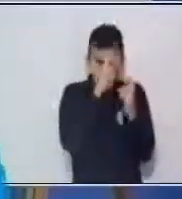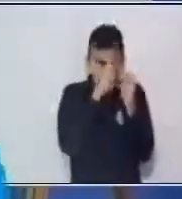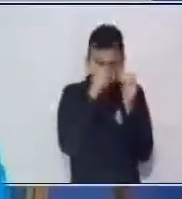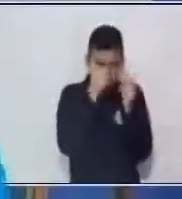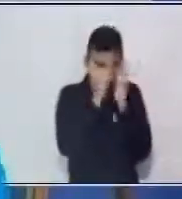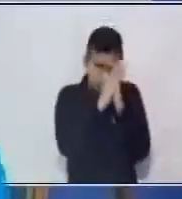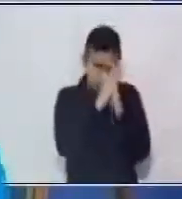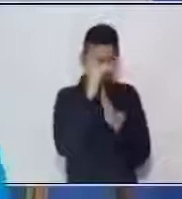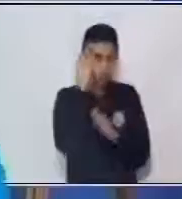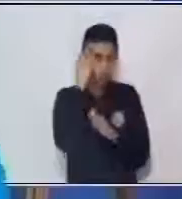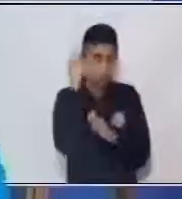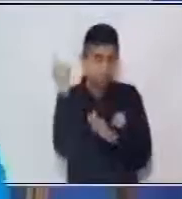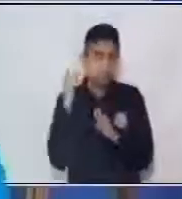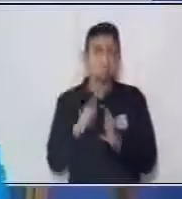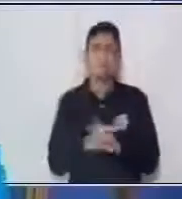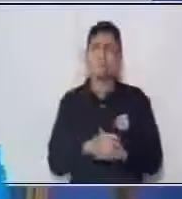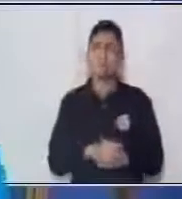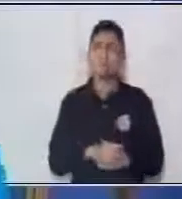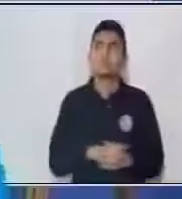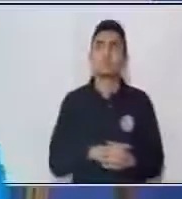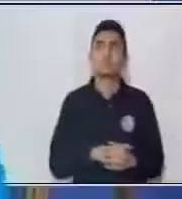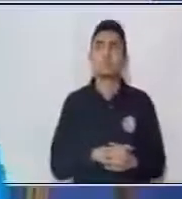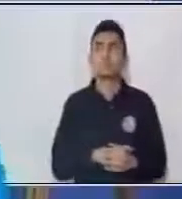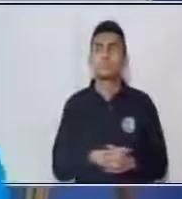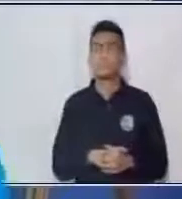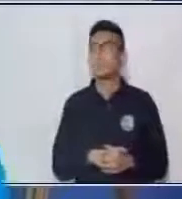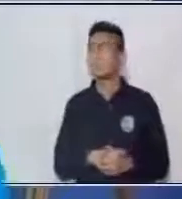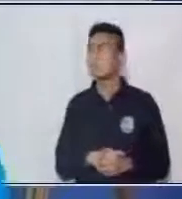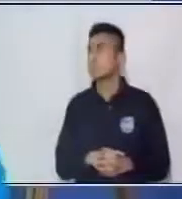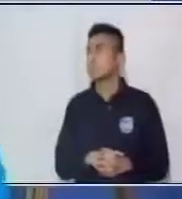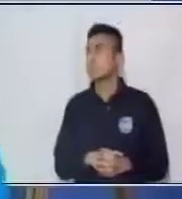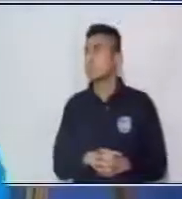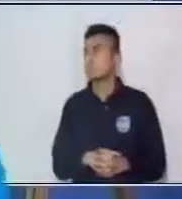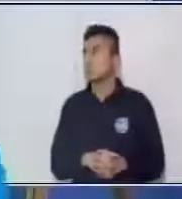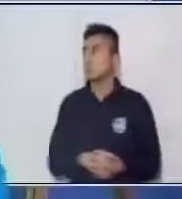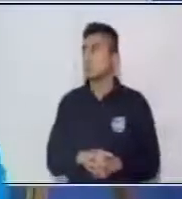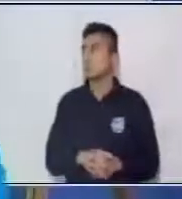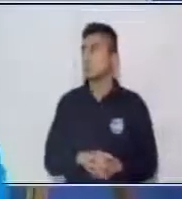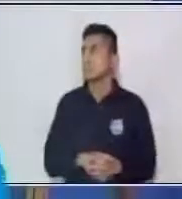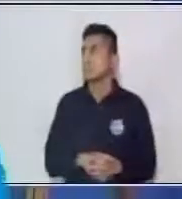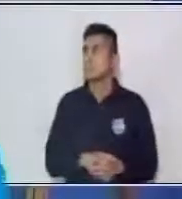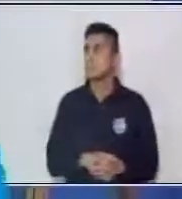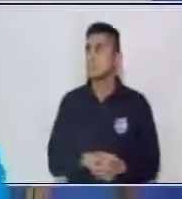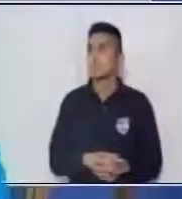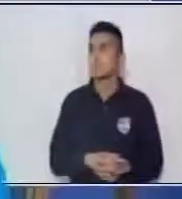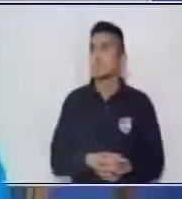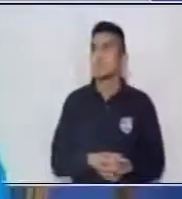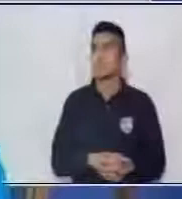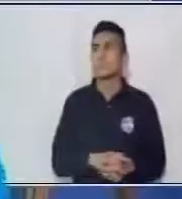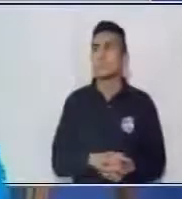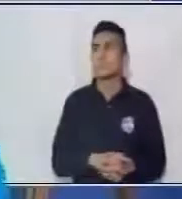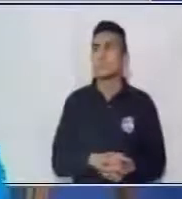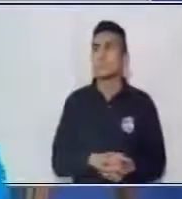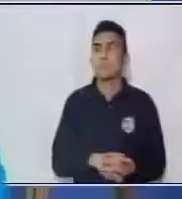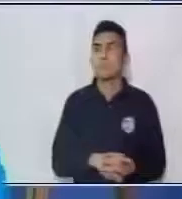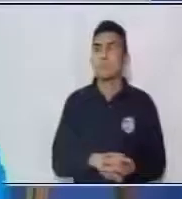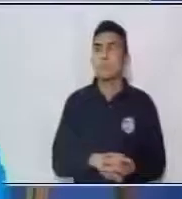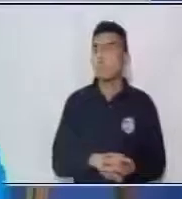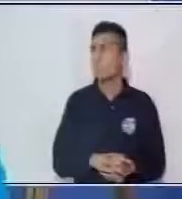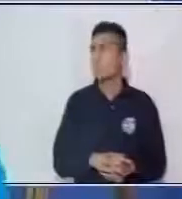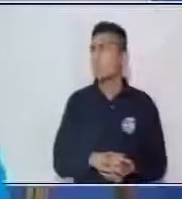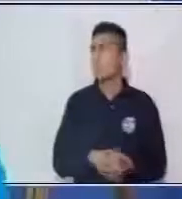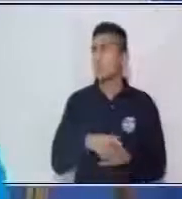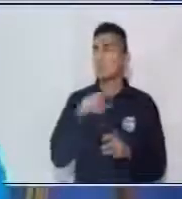tenemos ejercicio y dijimos en cuanto a los verbos que vamos a trabajar, sería